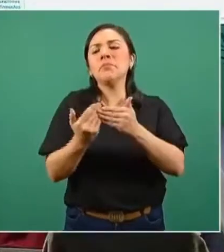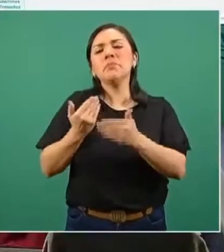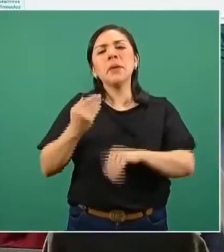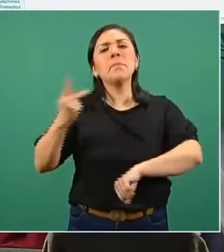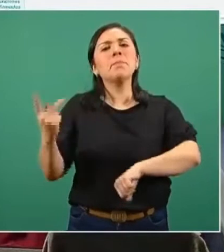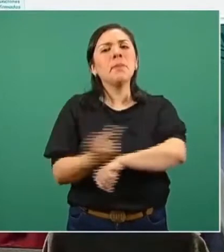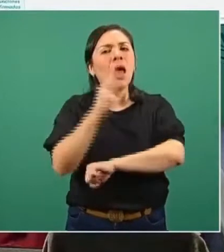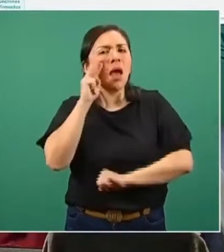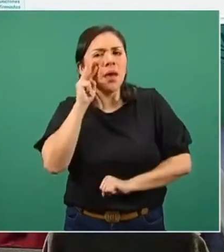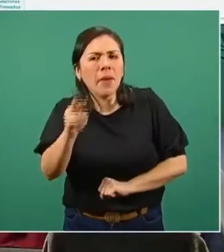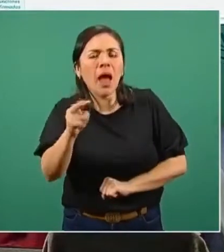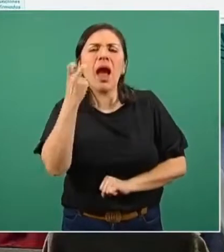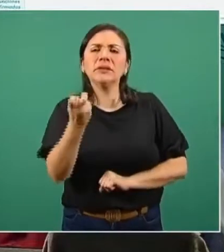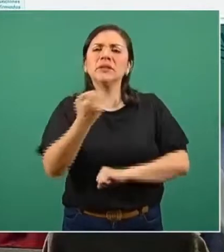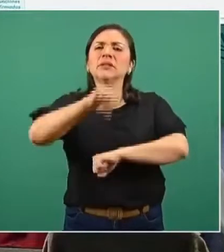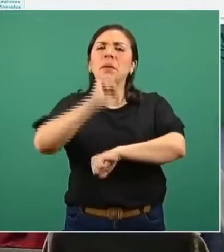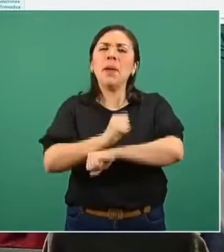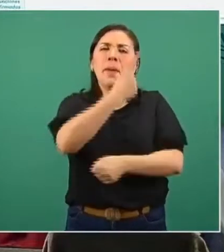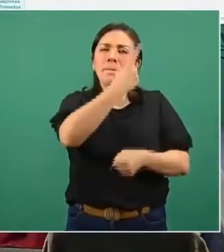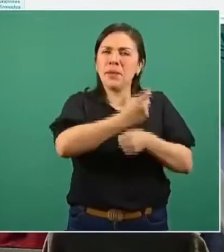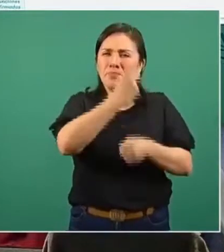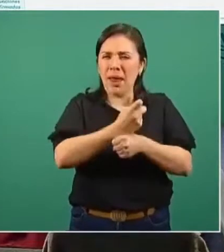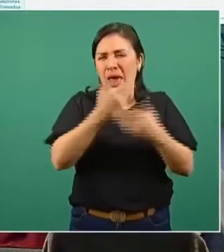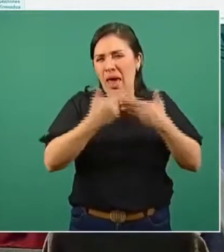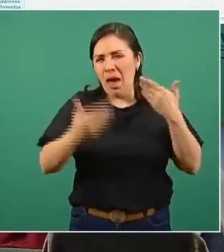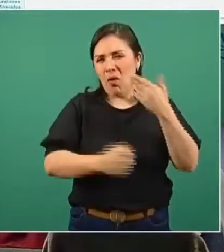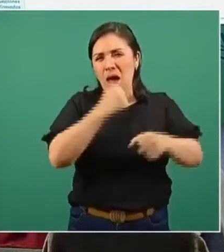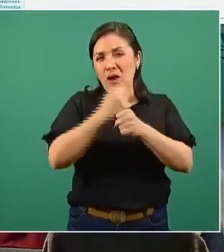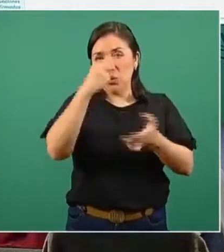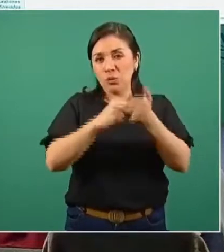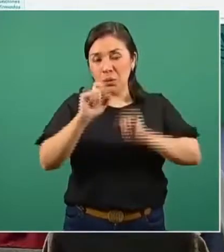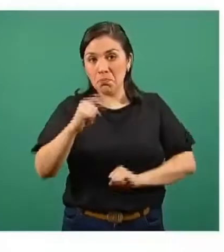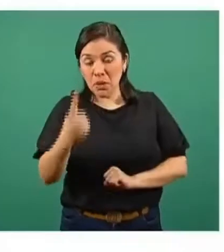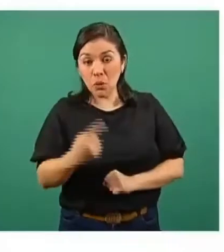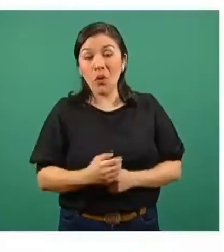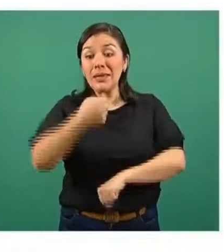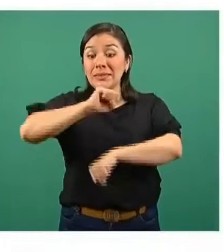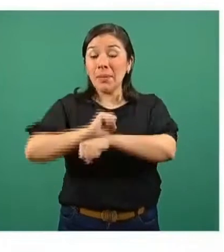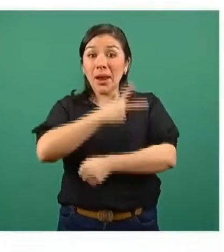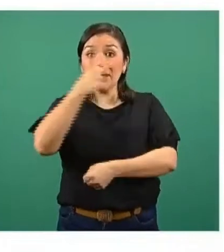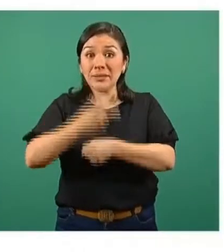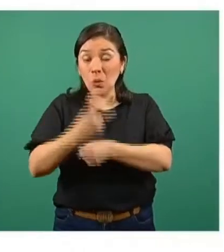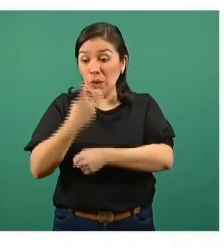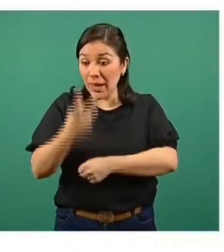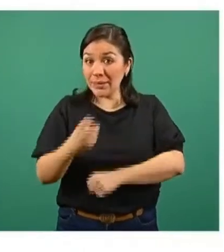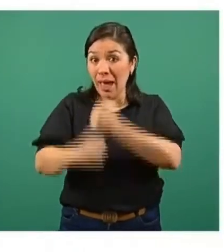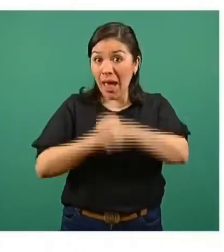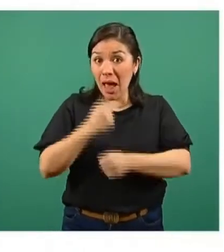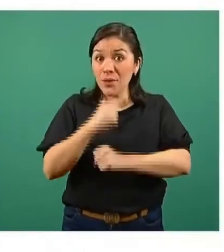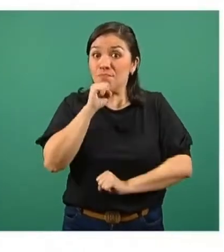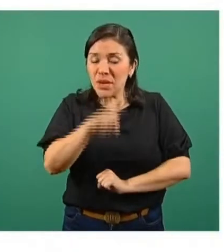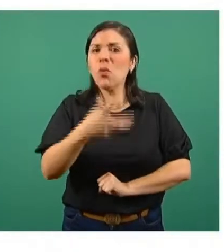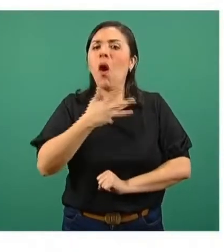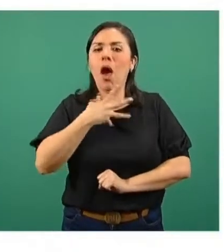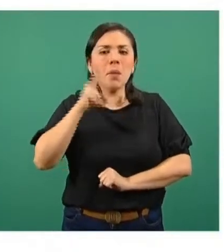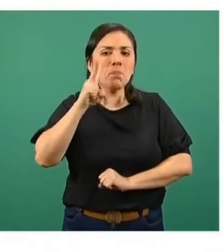que se observó en la semana 1 del 2021. La semana 2 de este mismo año tiene un